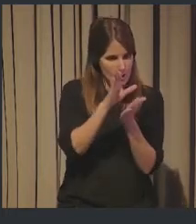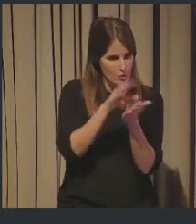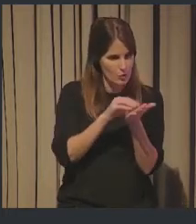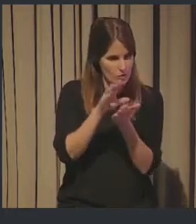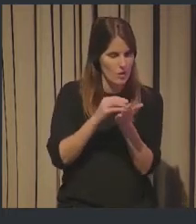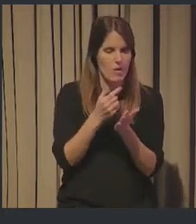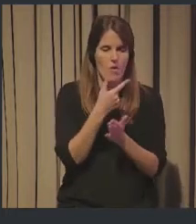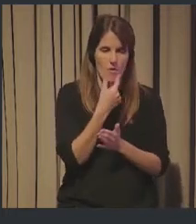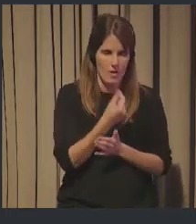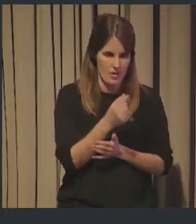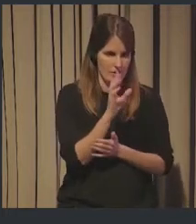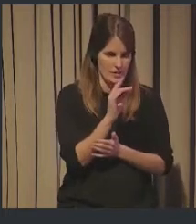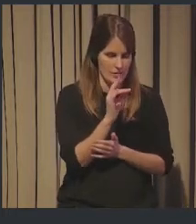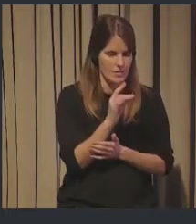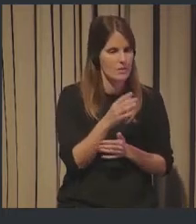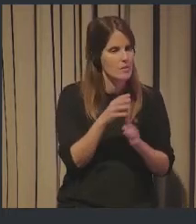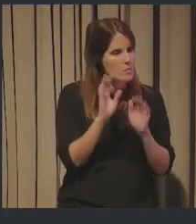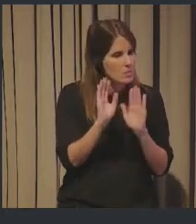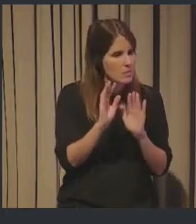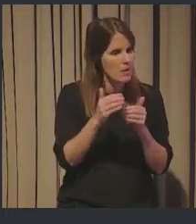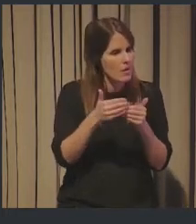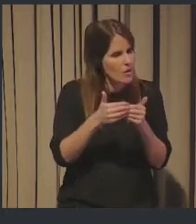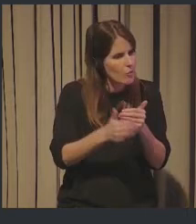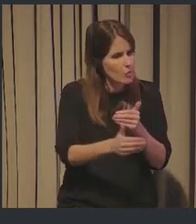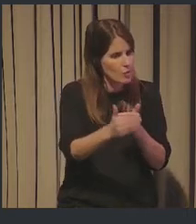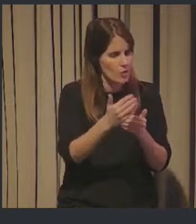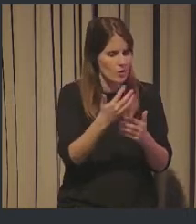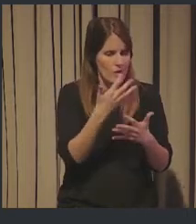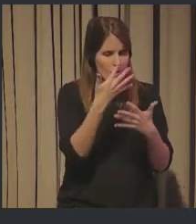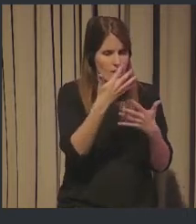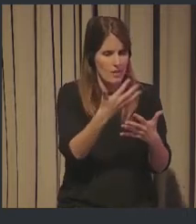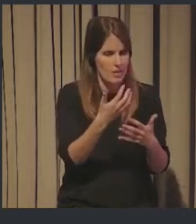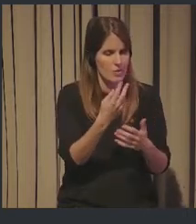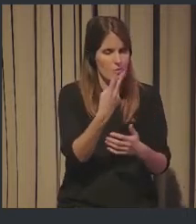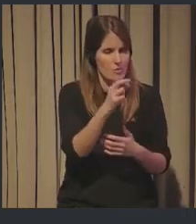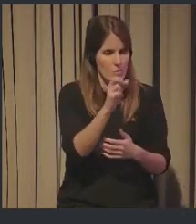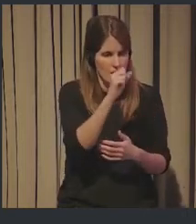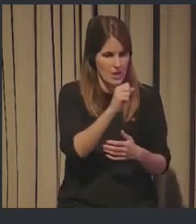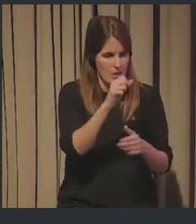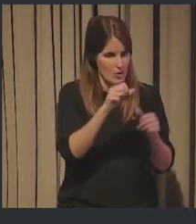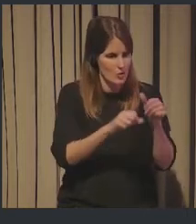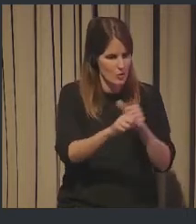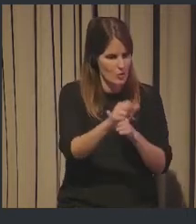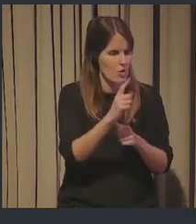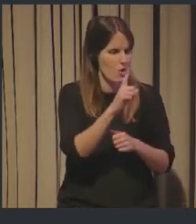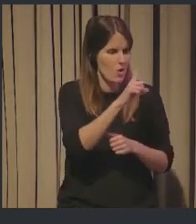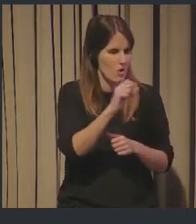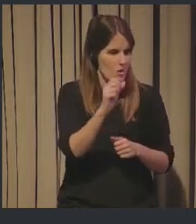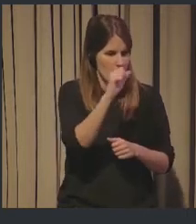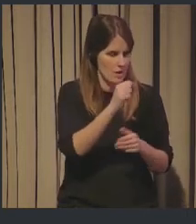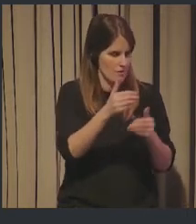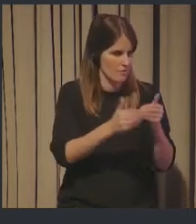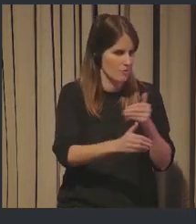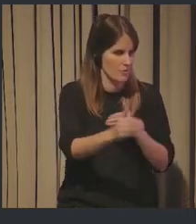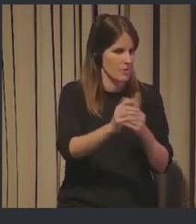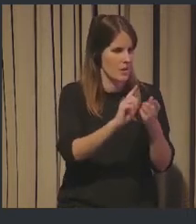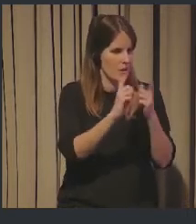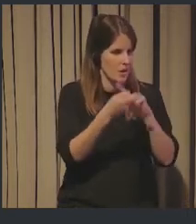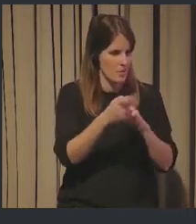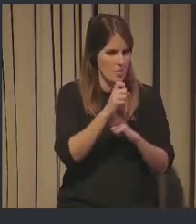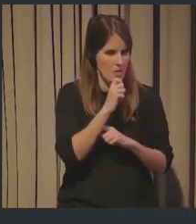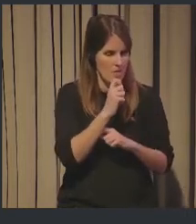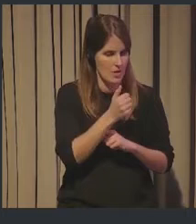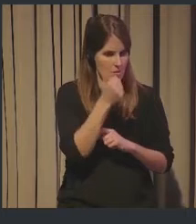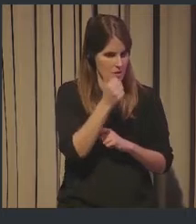obtener datos a lo largo de 10 o 20 o 30 años de cambio, o incluso 100 años. Así que encontré que